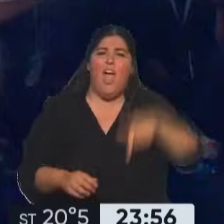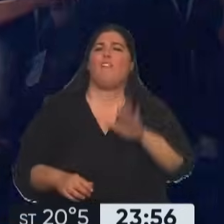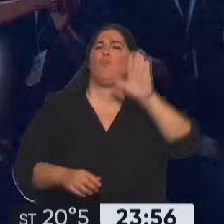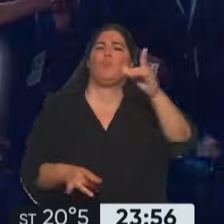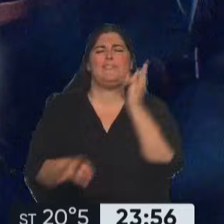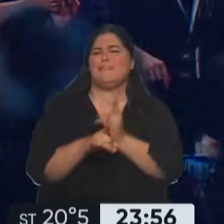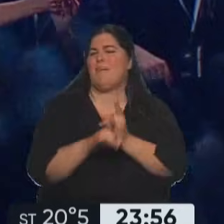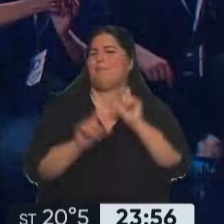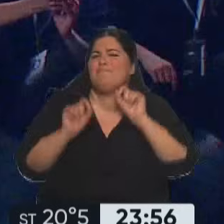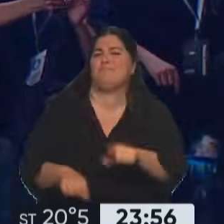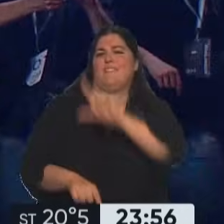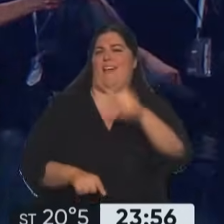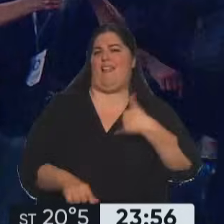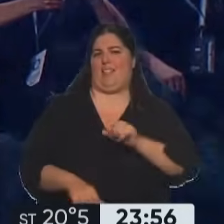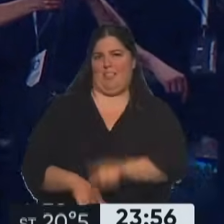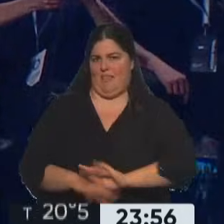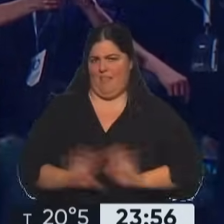Argentina.